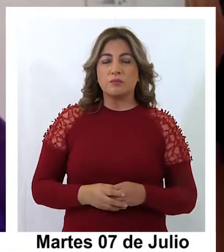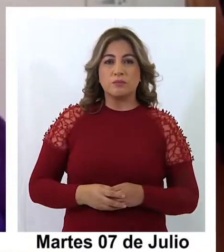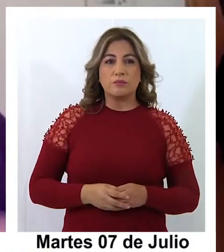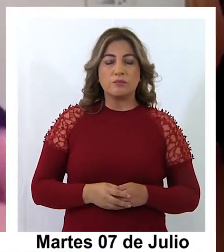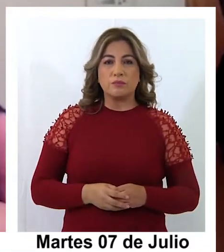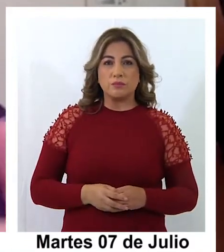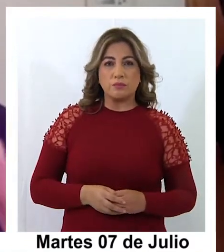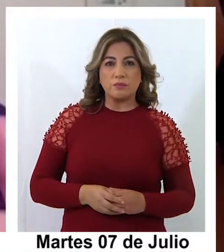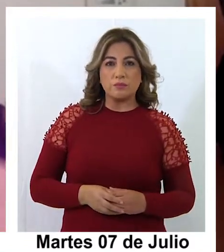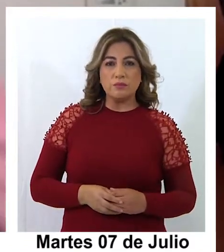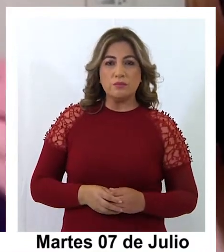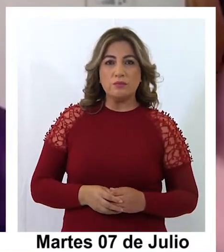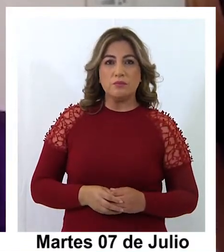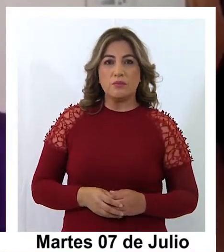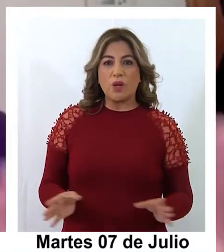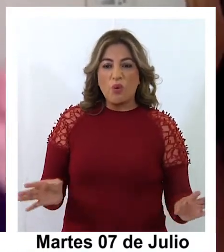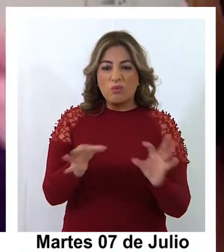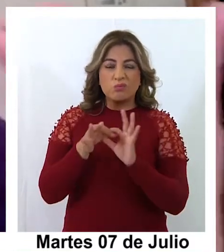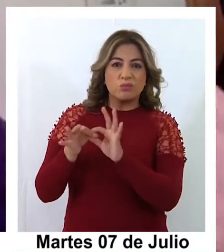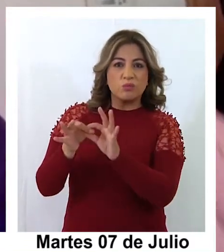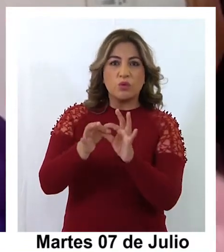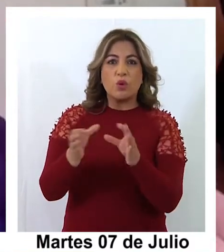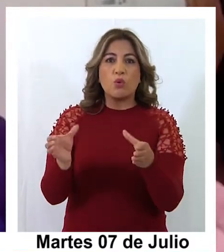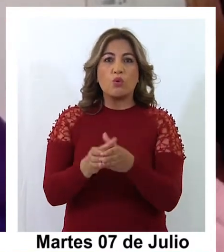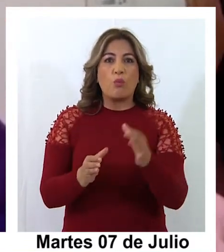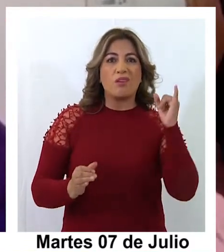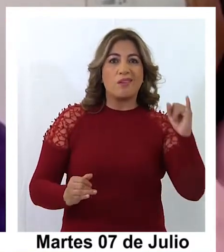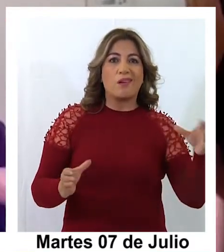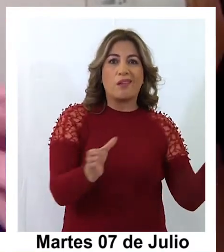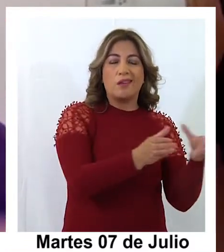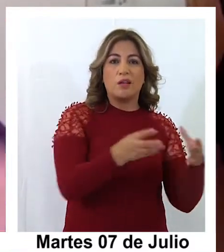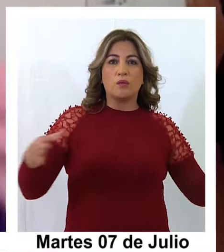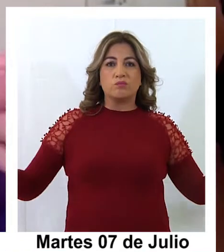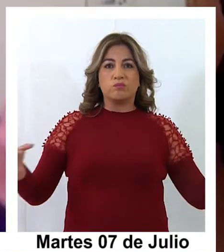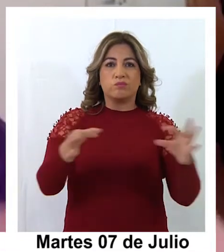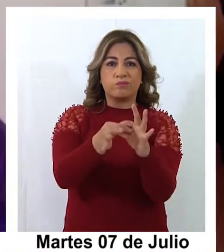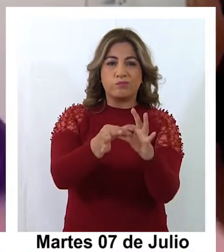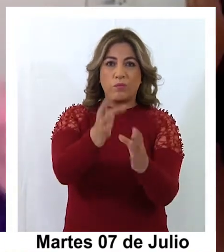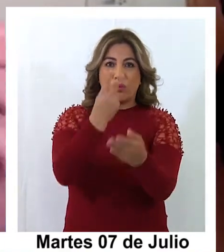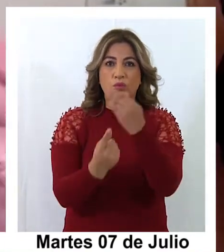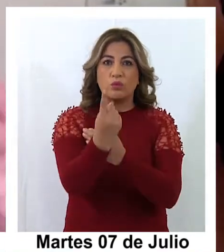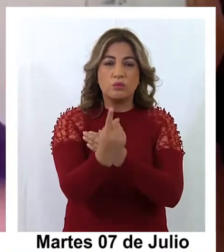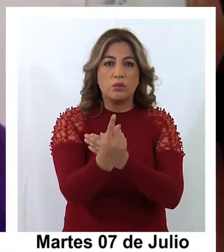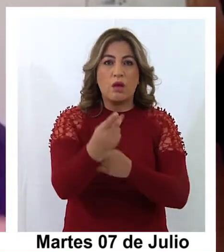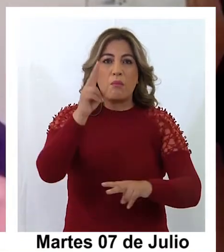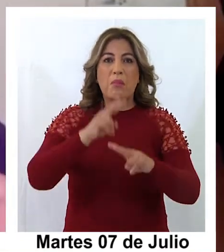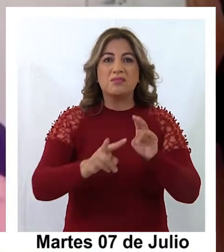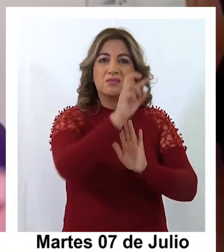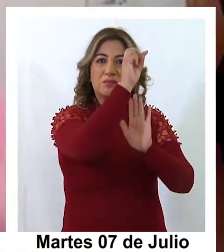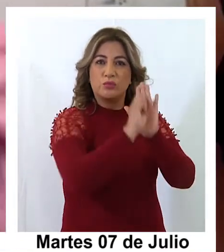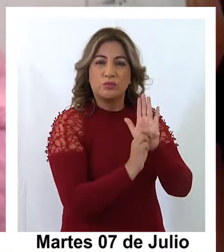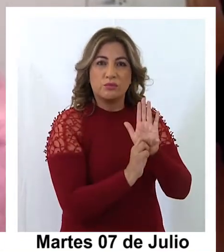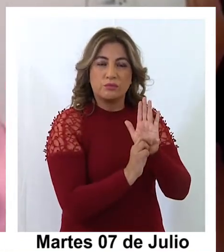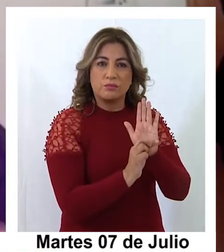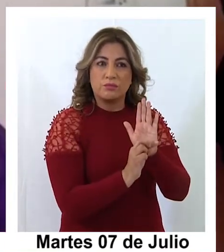se han unido con la izquierda para presentar proyectos